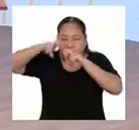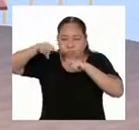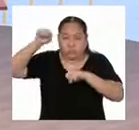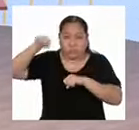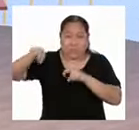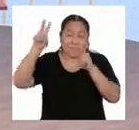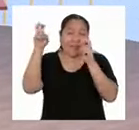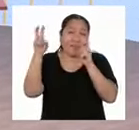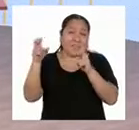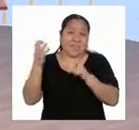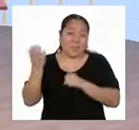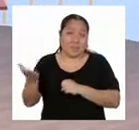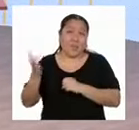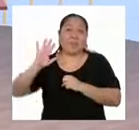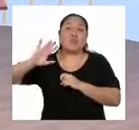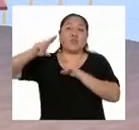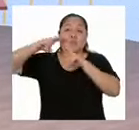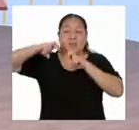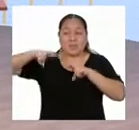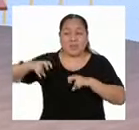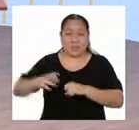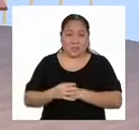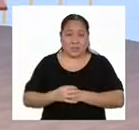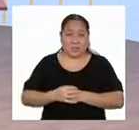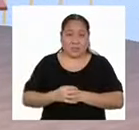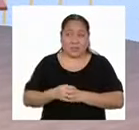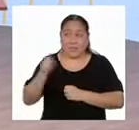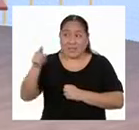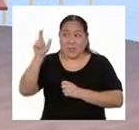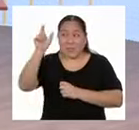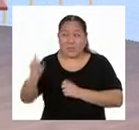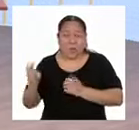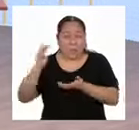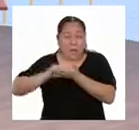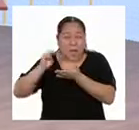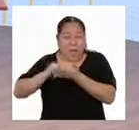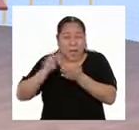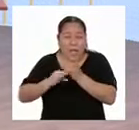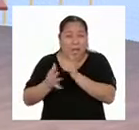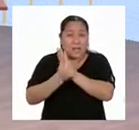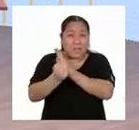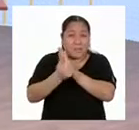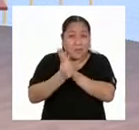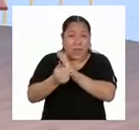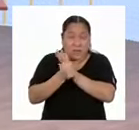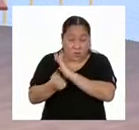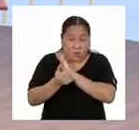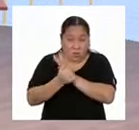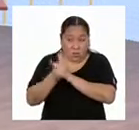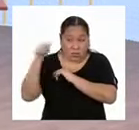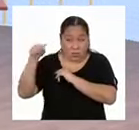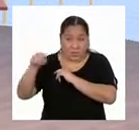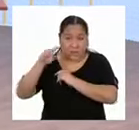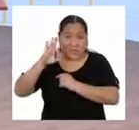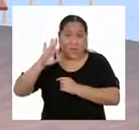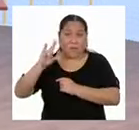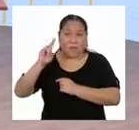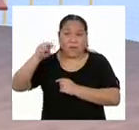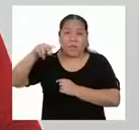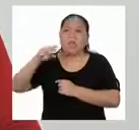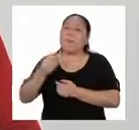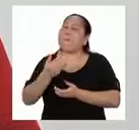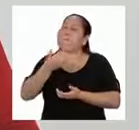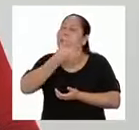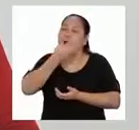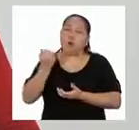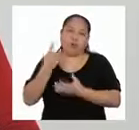en torno al tema que aborda en su investigación. Mientras más experta sea la autora o autor de una fuente, es mayor el grado de